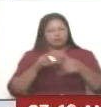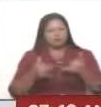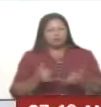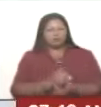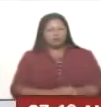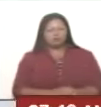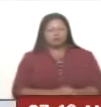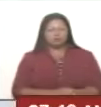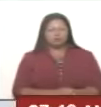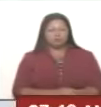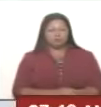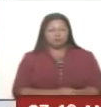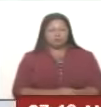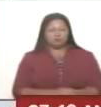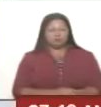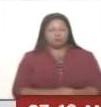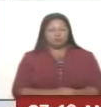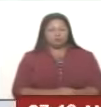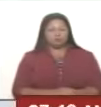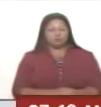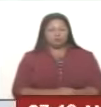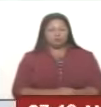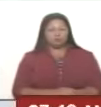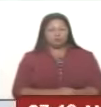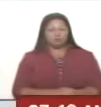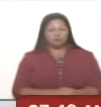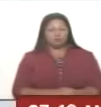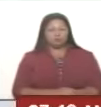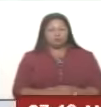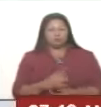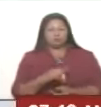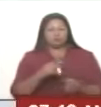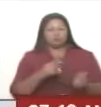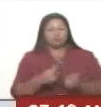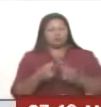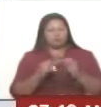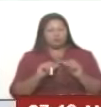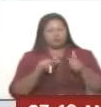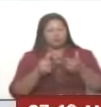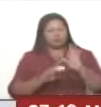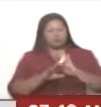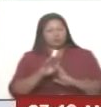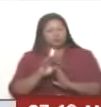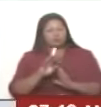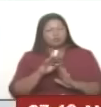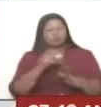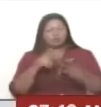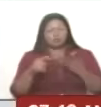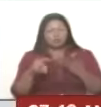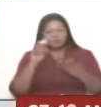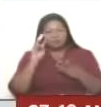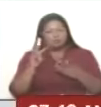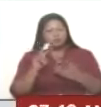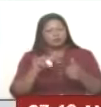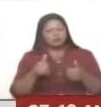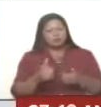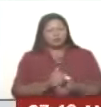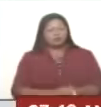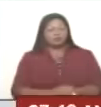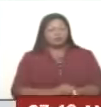más inclemente, y la economía comenzó a crecer y los frutos se comenzaron a observar. No como